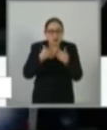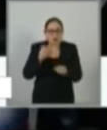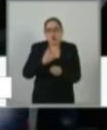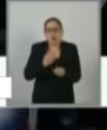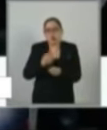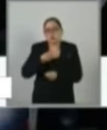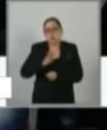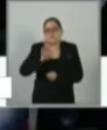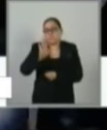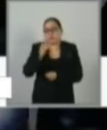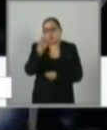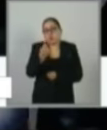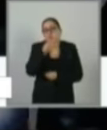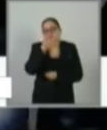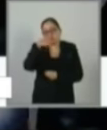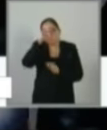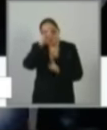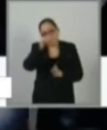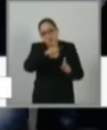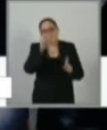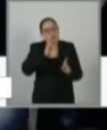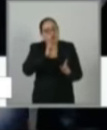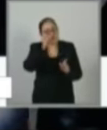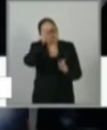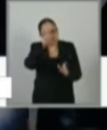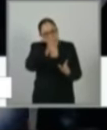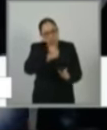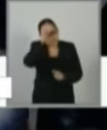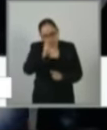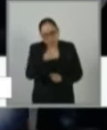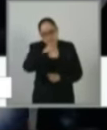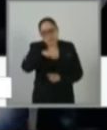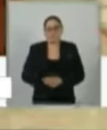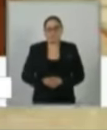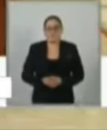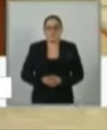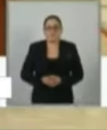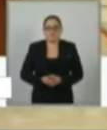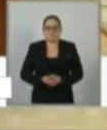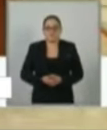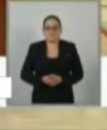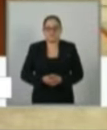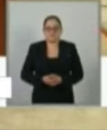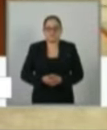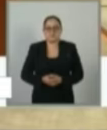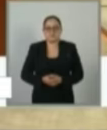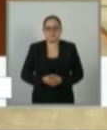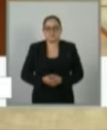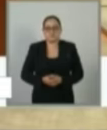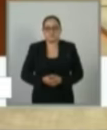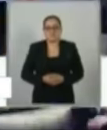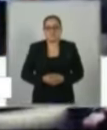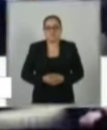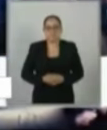y el compromiso con el nuevo gobierno no esté de ninguna manera soportado en la dirección, sino